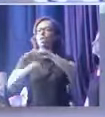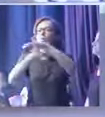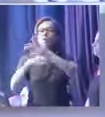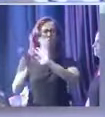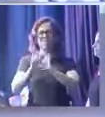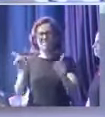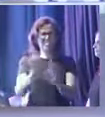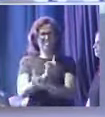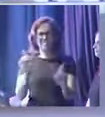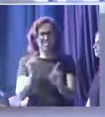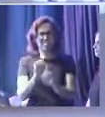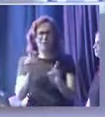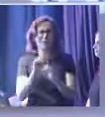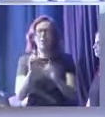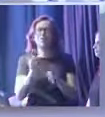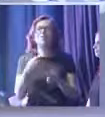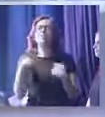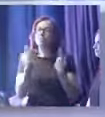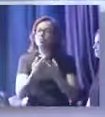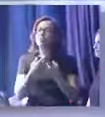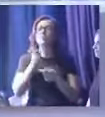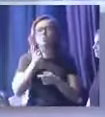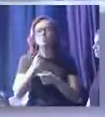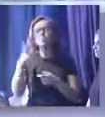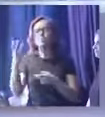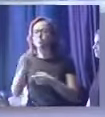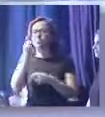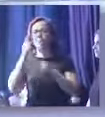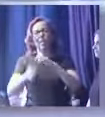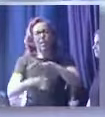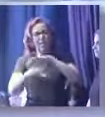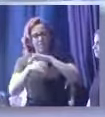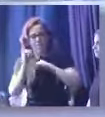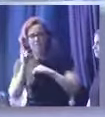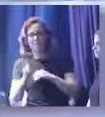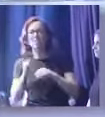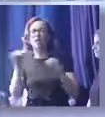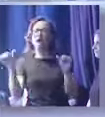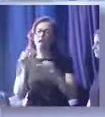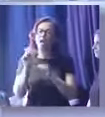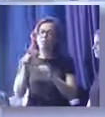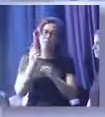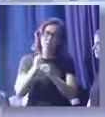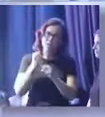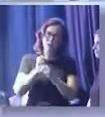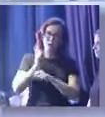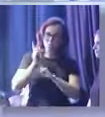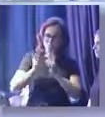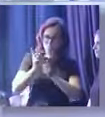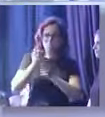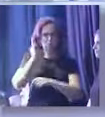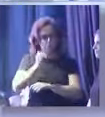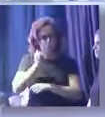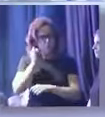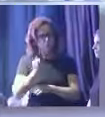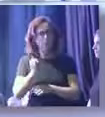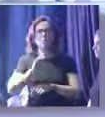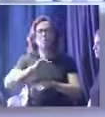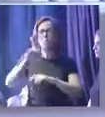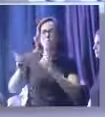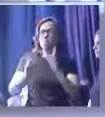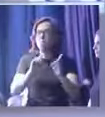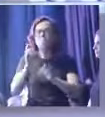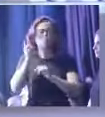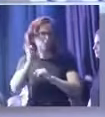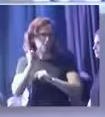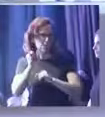eso. Nosotros tenemos que, sí, conseguir gente que haga lo que tiene que hacer en su lugar de mando, por supuesto, que mande cuando tiene